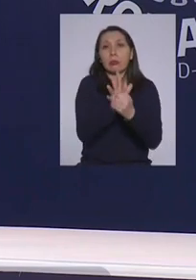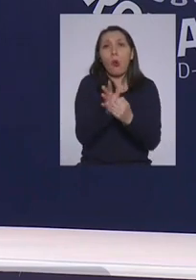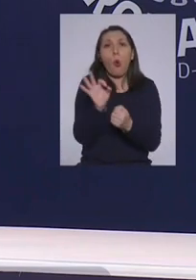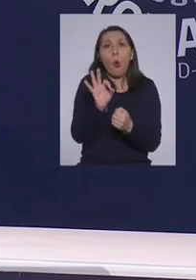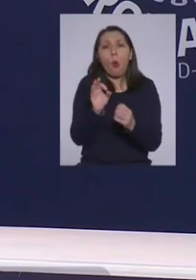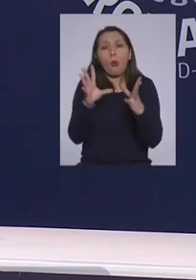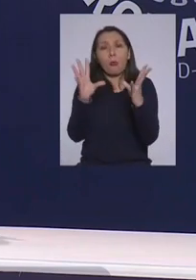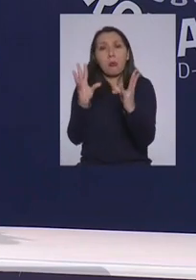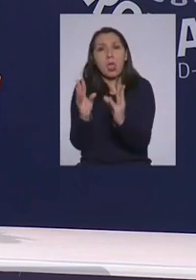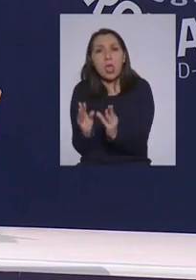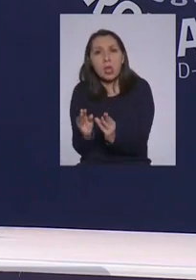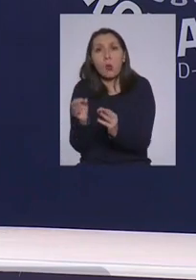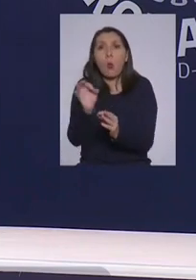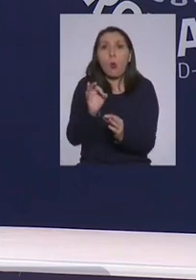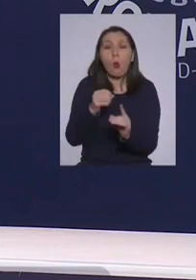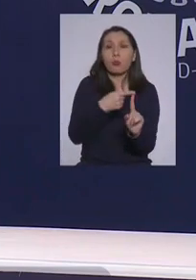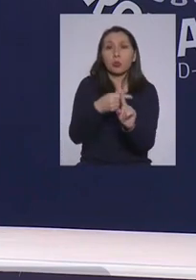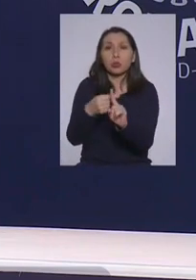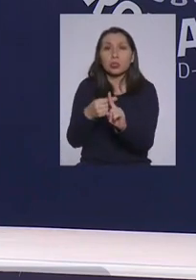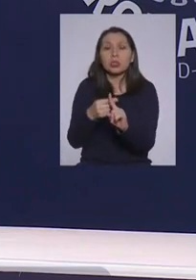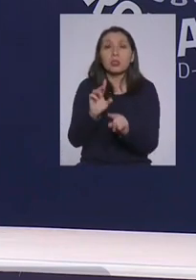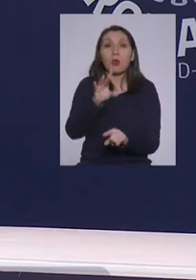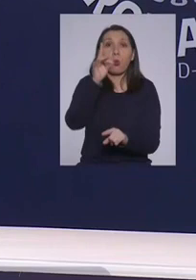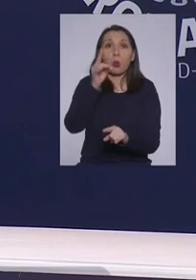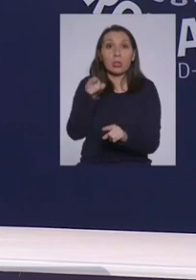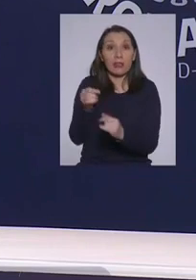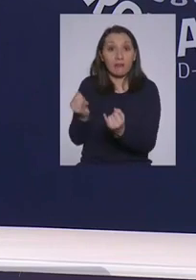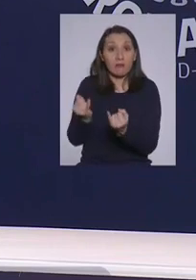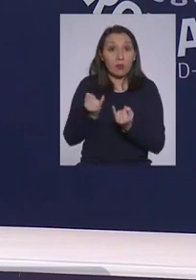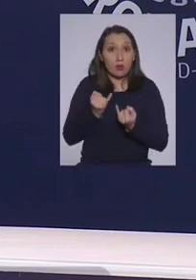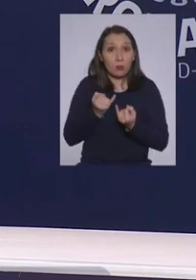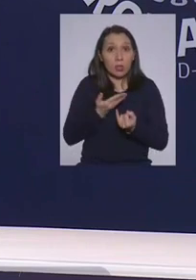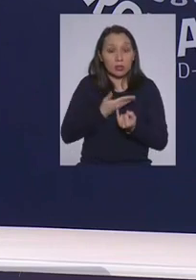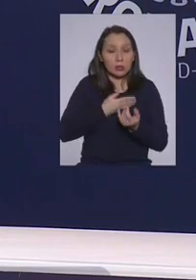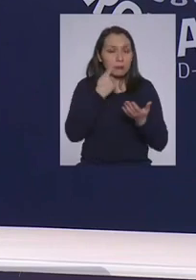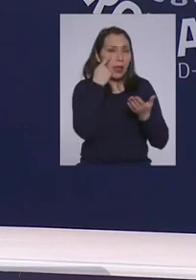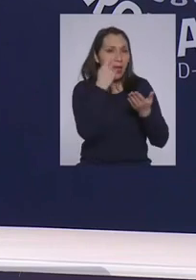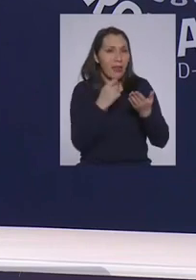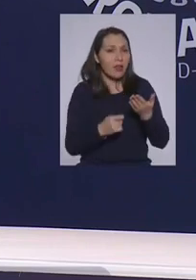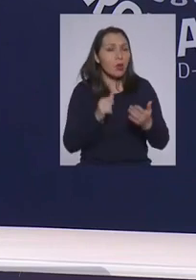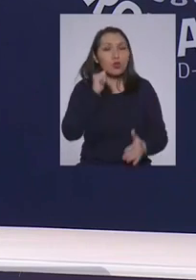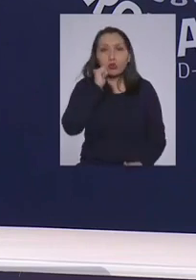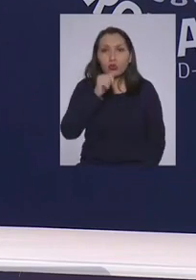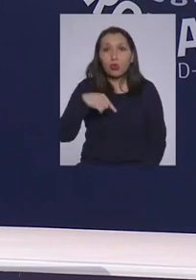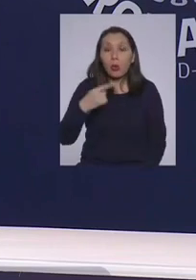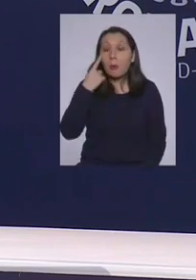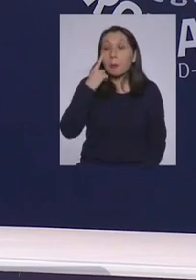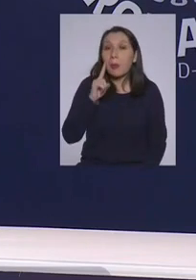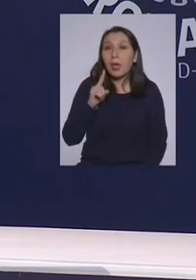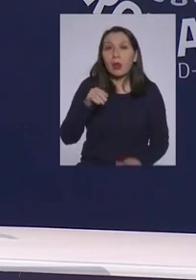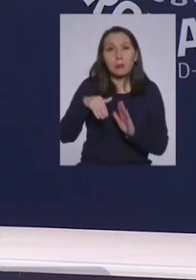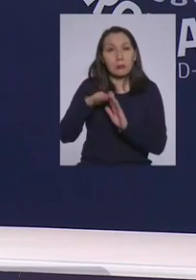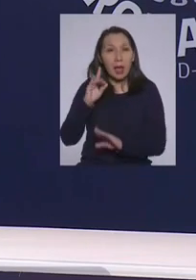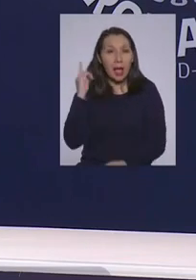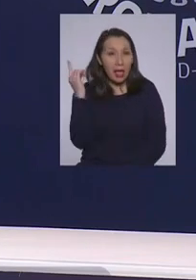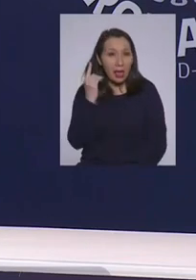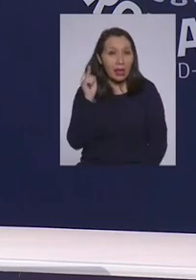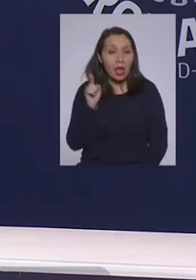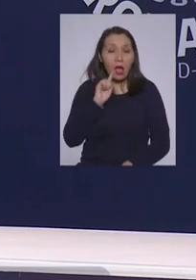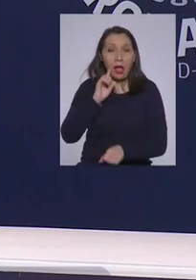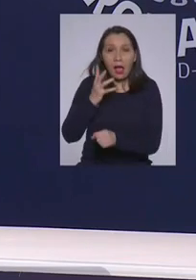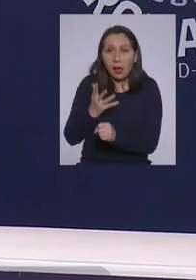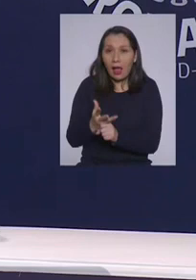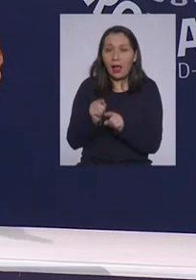la incidencia, cómo va la positividad. Es información que nosotros vamos evaluando diariamente, pero en términos generales, para poder